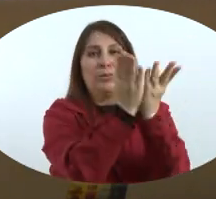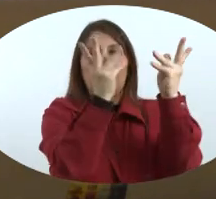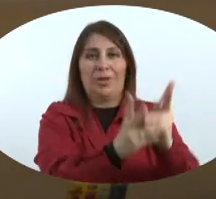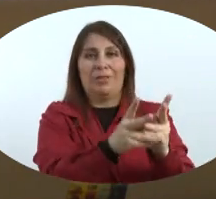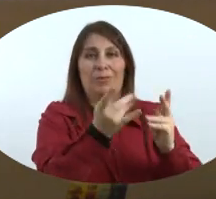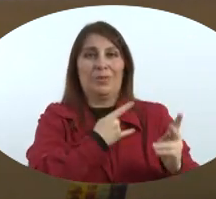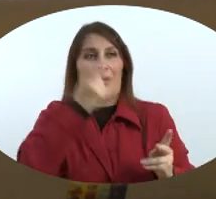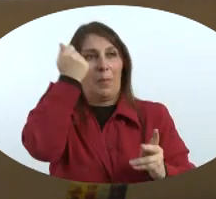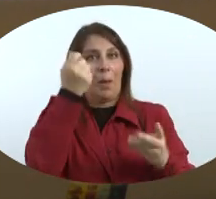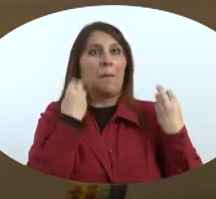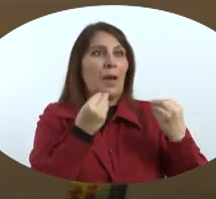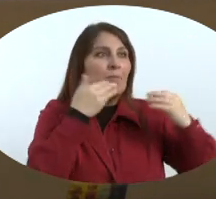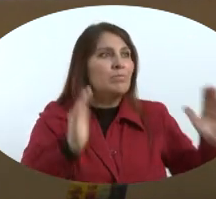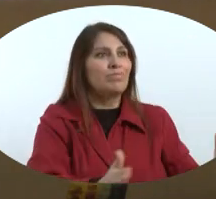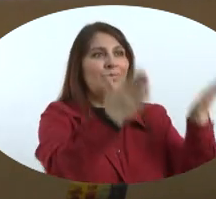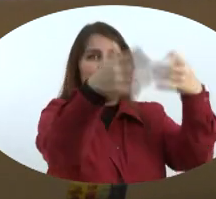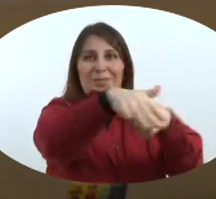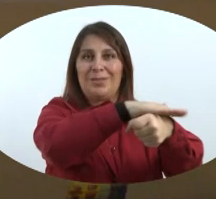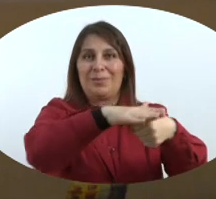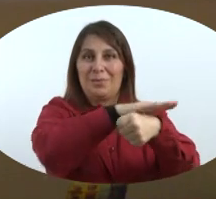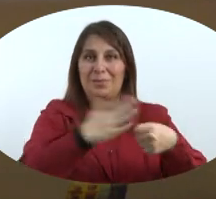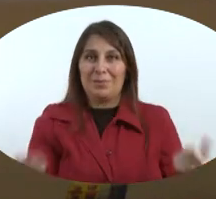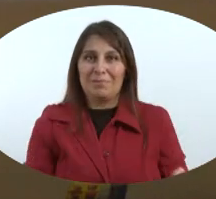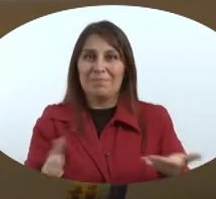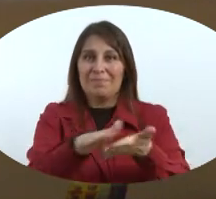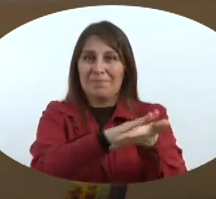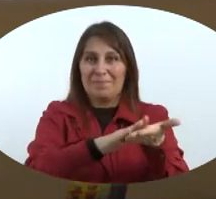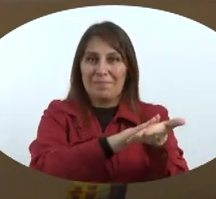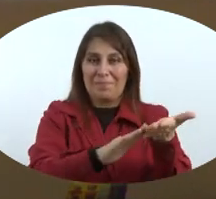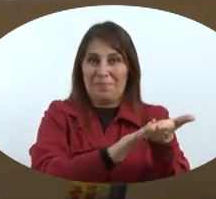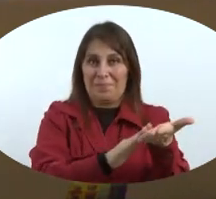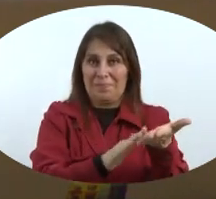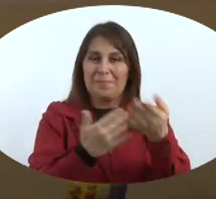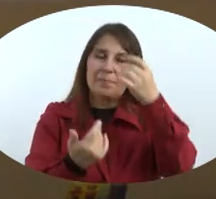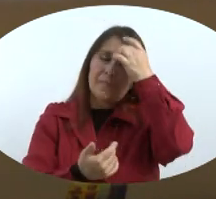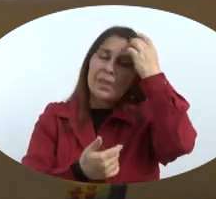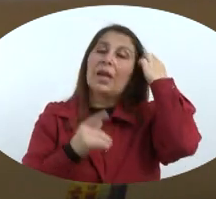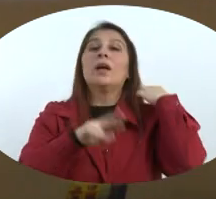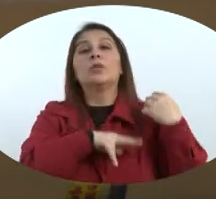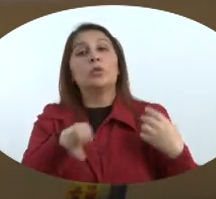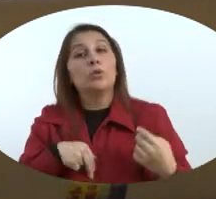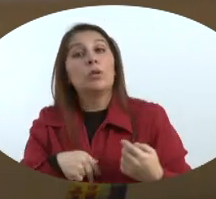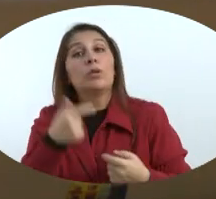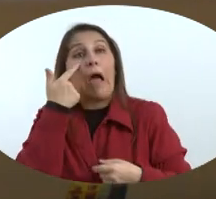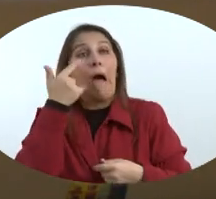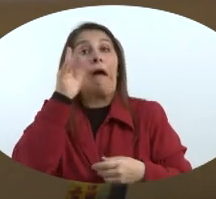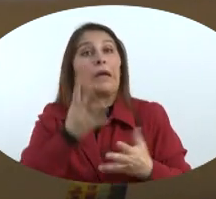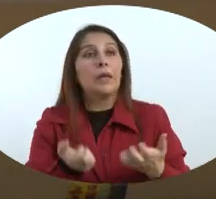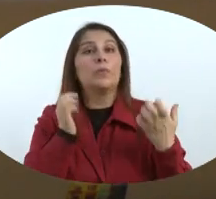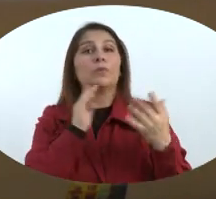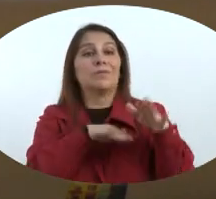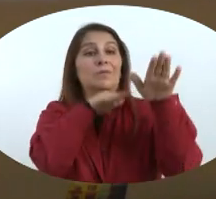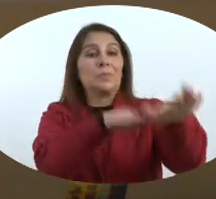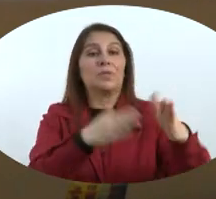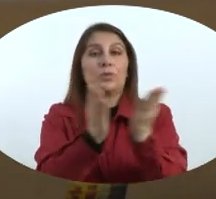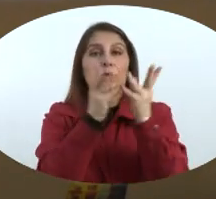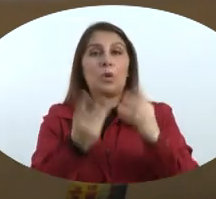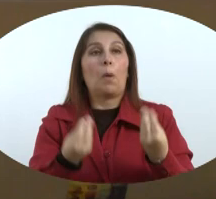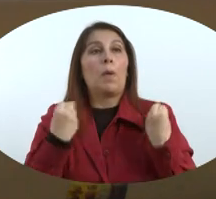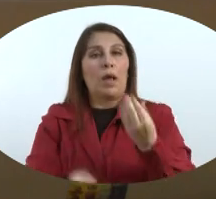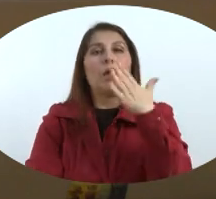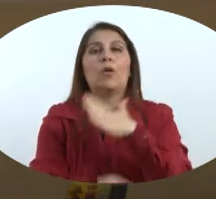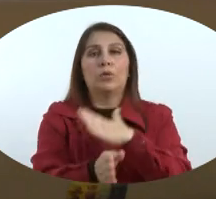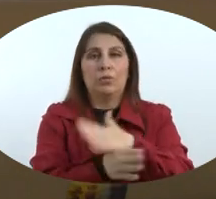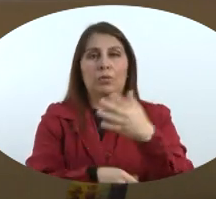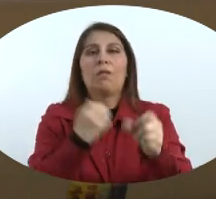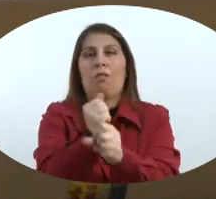que esto debe ser un factor que mantenerse pues en el tiempo y nosotros desde la representación estudiantil lucharemos para que